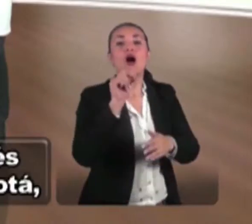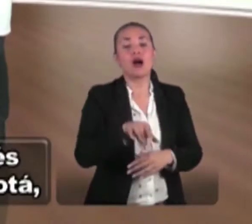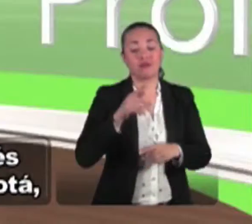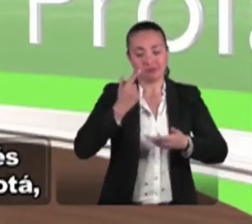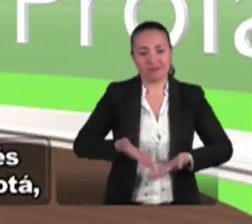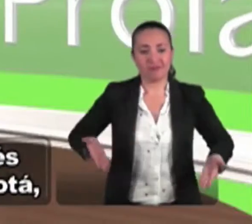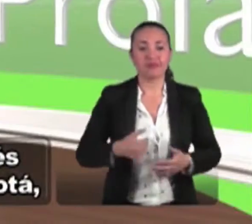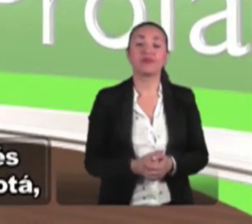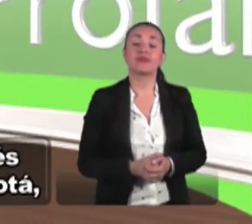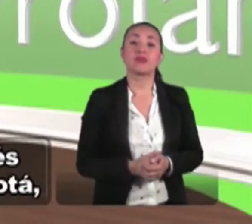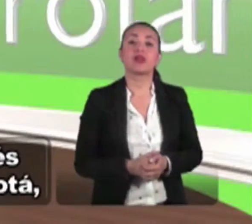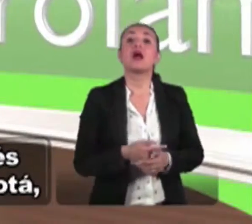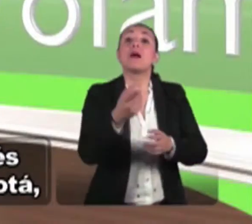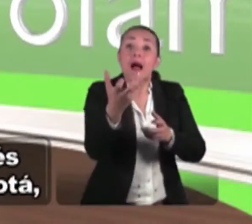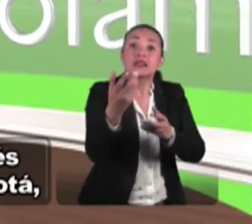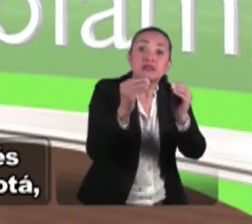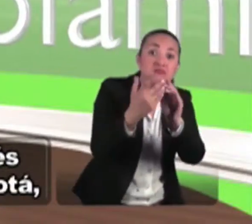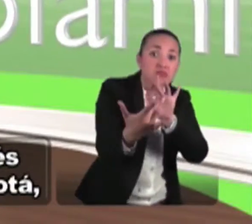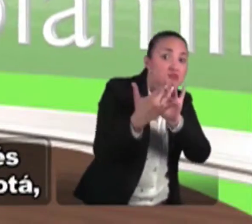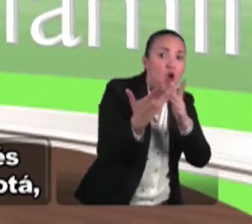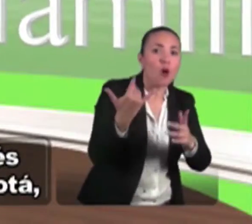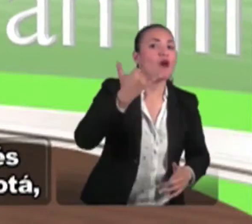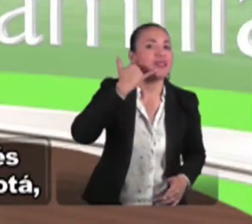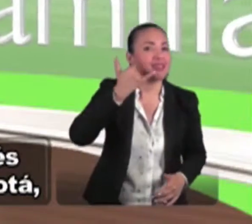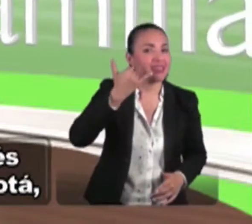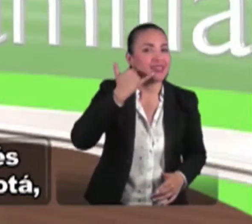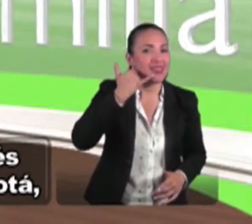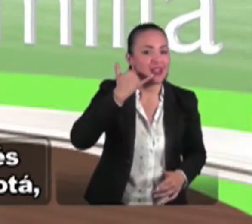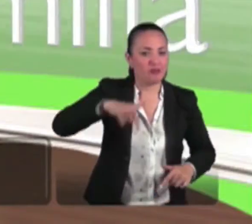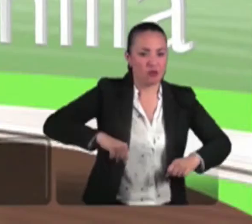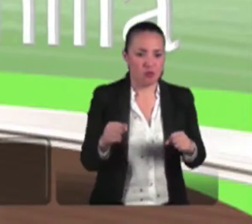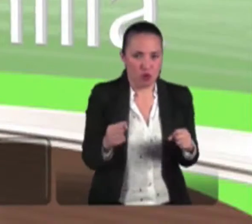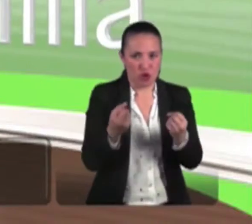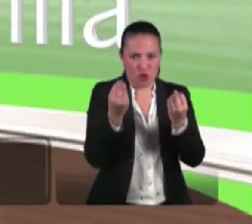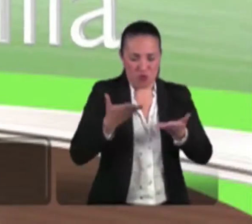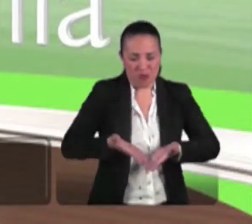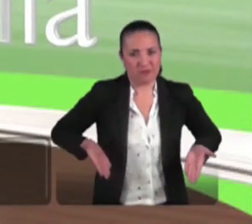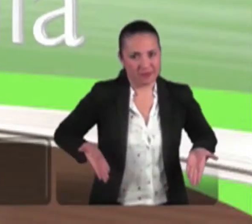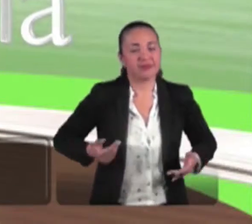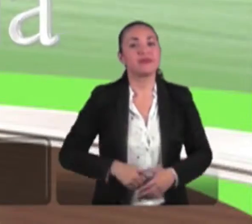www.profamilia.org.co. También pueden contactarnos a través de nuestras líneas de atención en Bogotá,